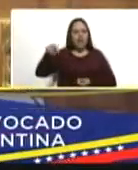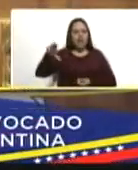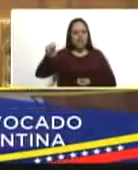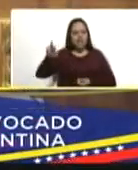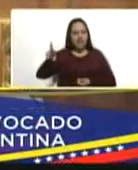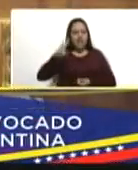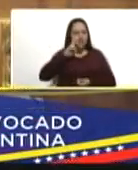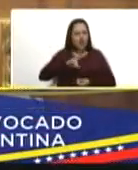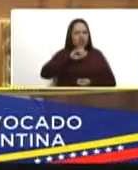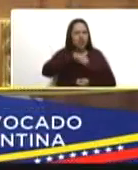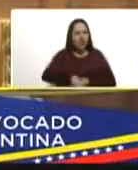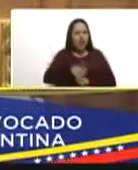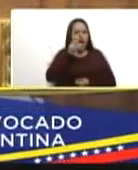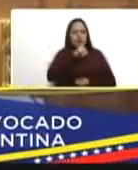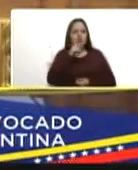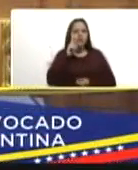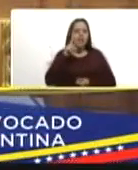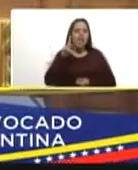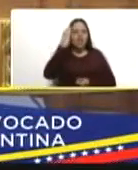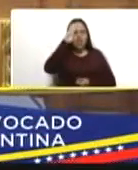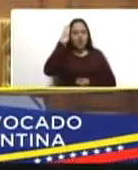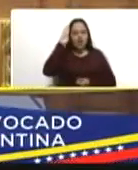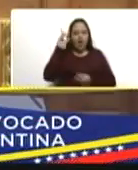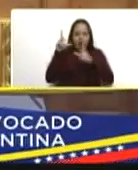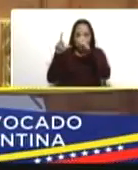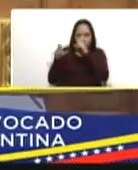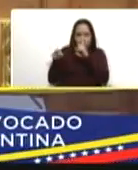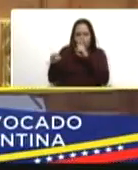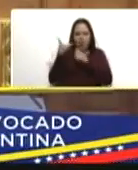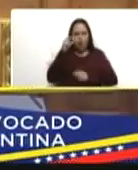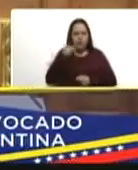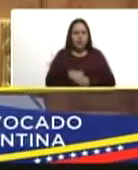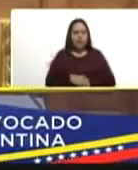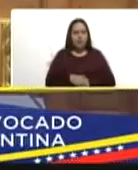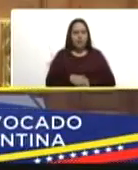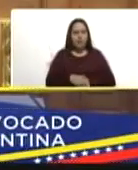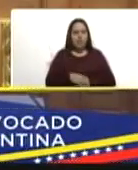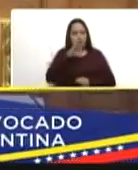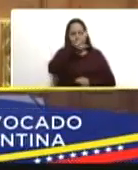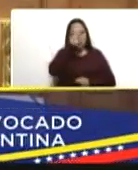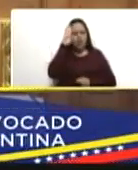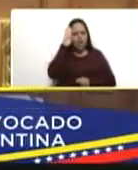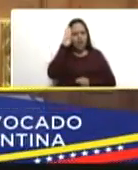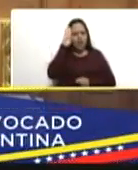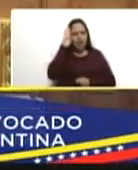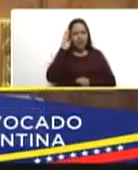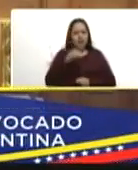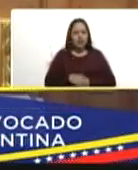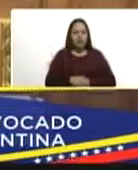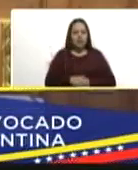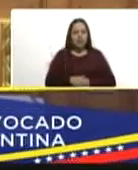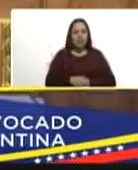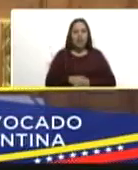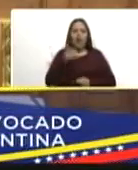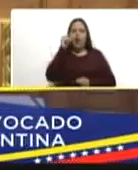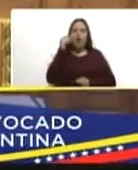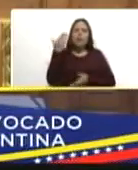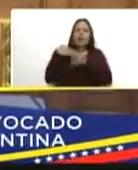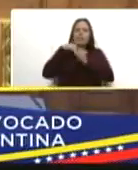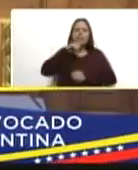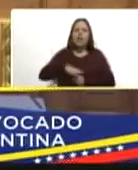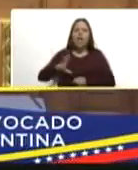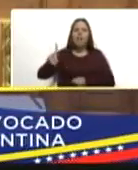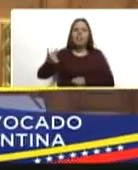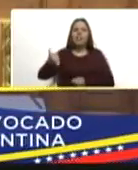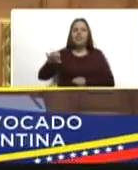Dios dado la foto del tipo Dios dado magap cal la foto Es igualito